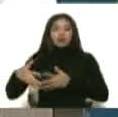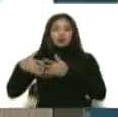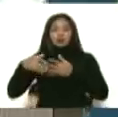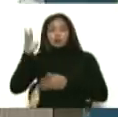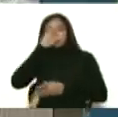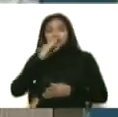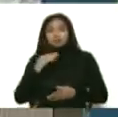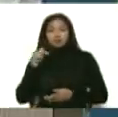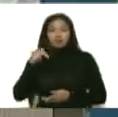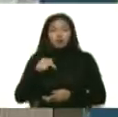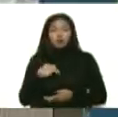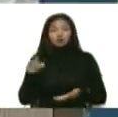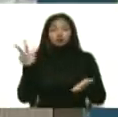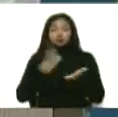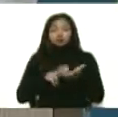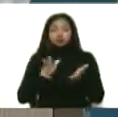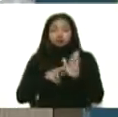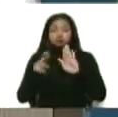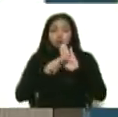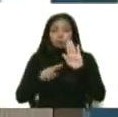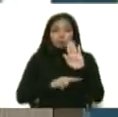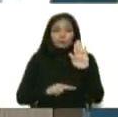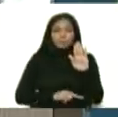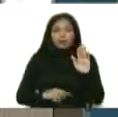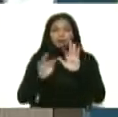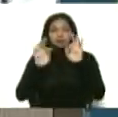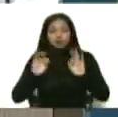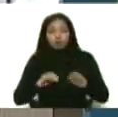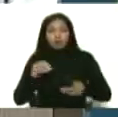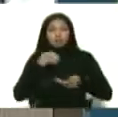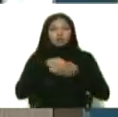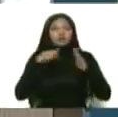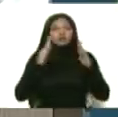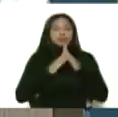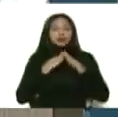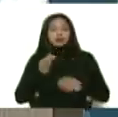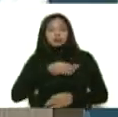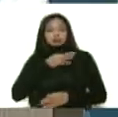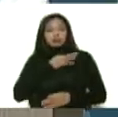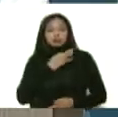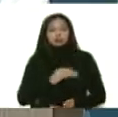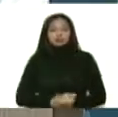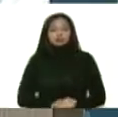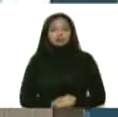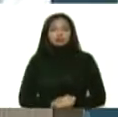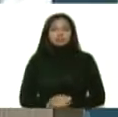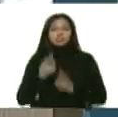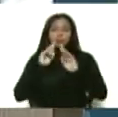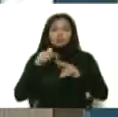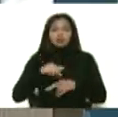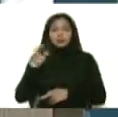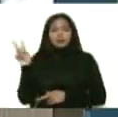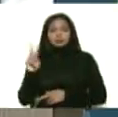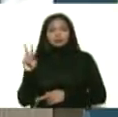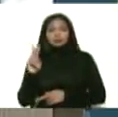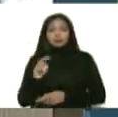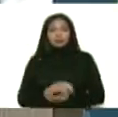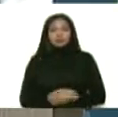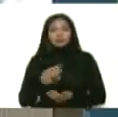hoy no ha cumplido con medidas radicales de cuarentena social, Y resulta que Venezuela es